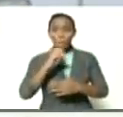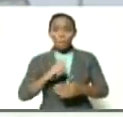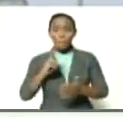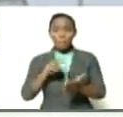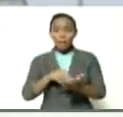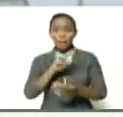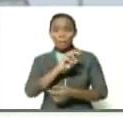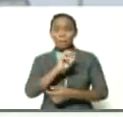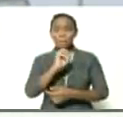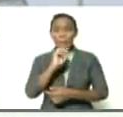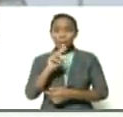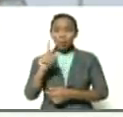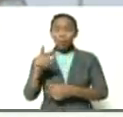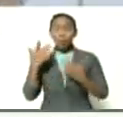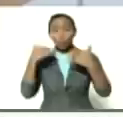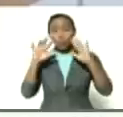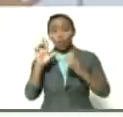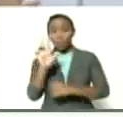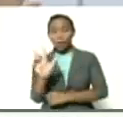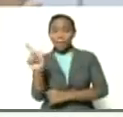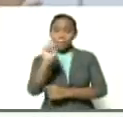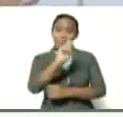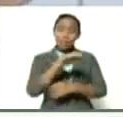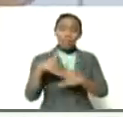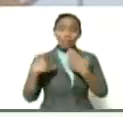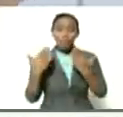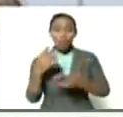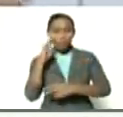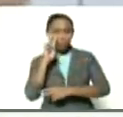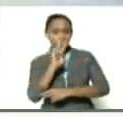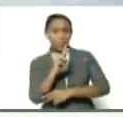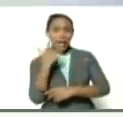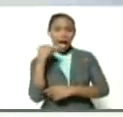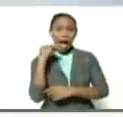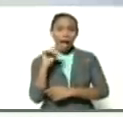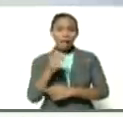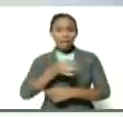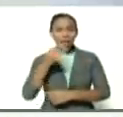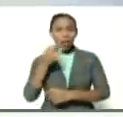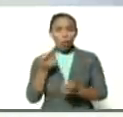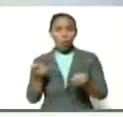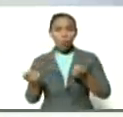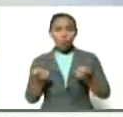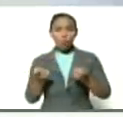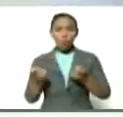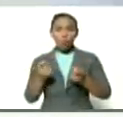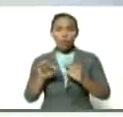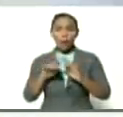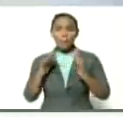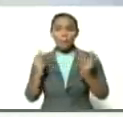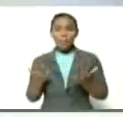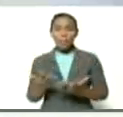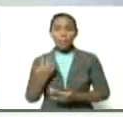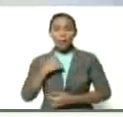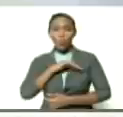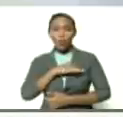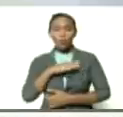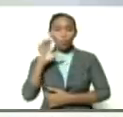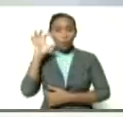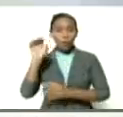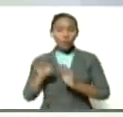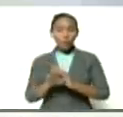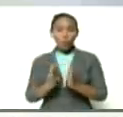e incluso tres meses después que veamos que exista un verdadero control de la pandemia en nuestro país y en el